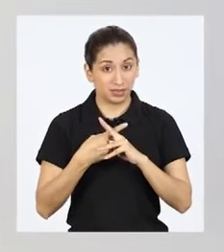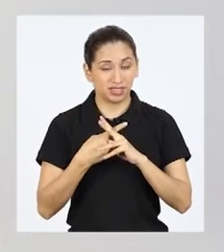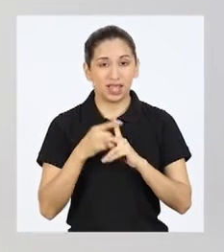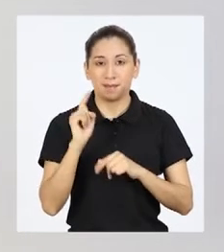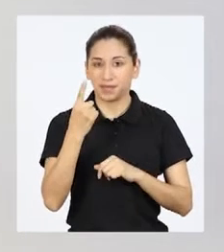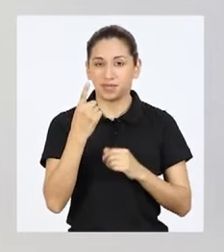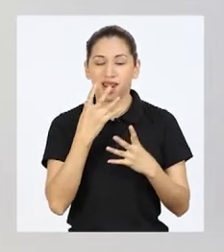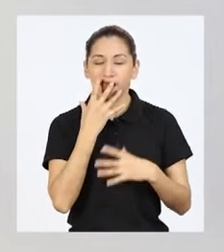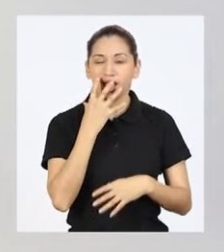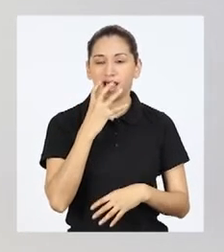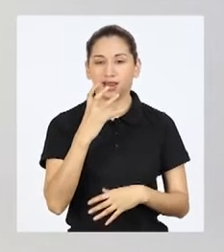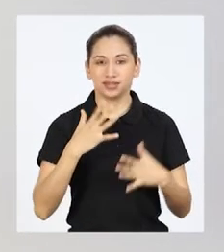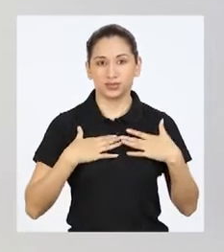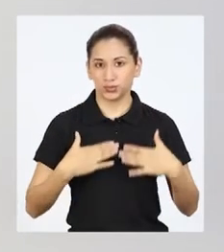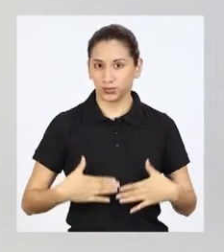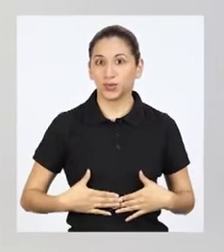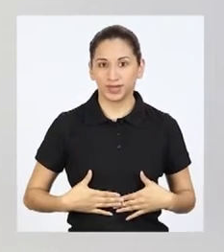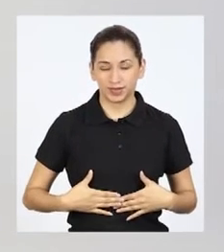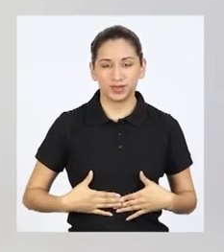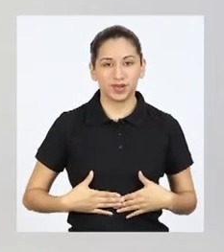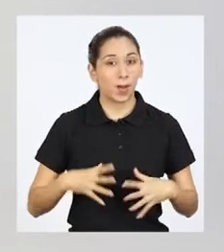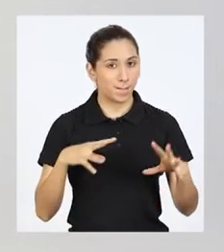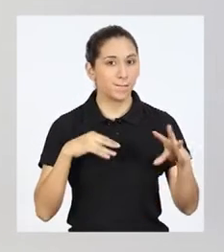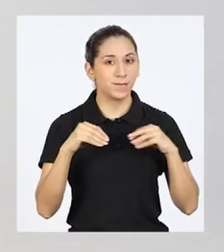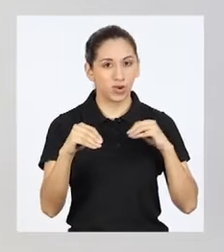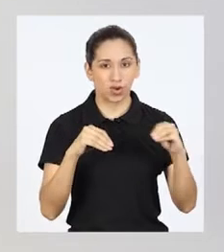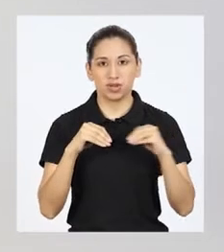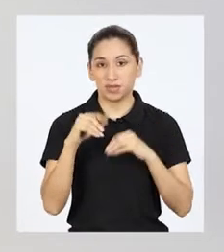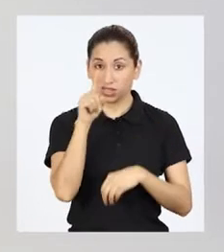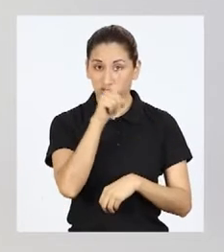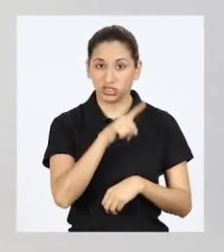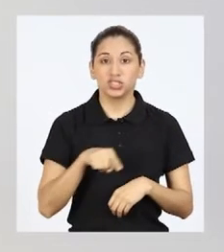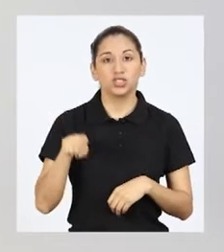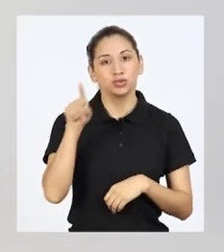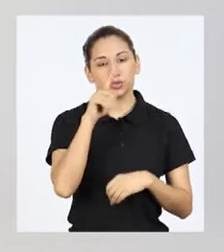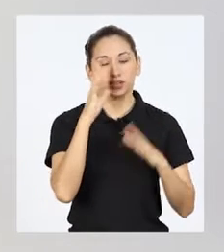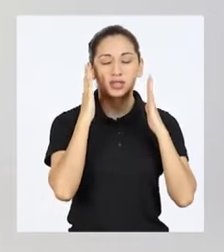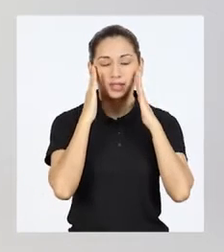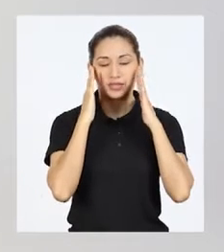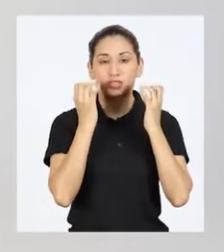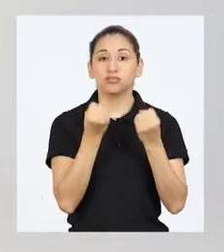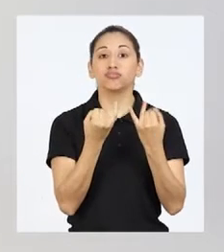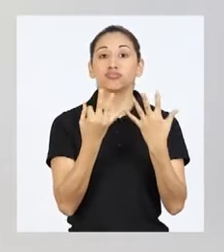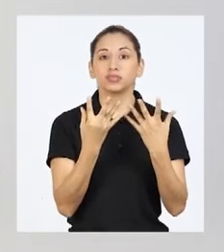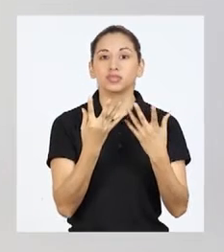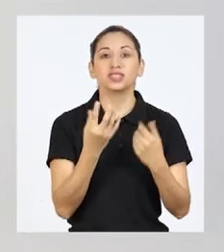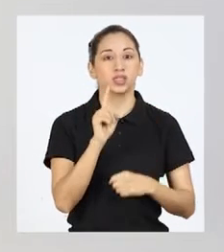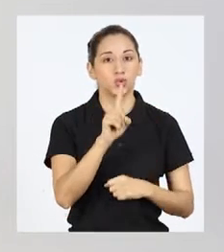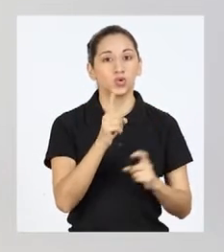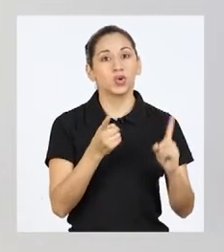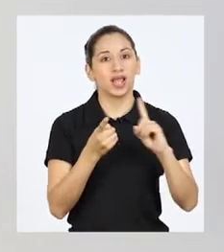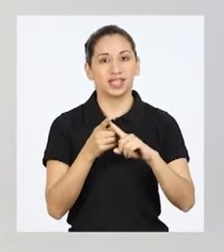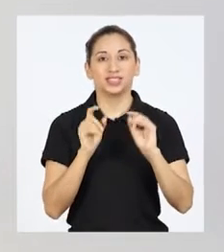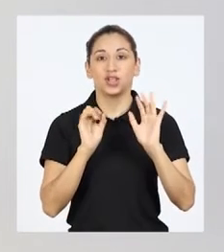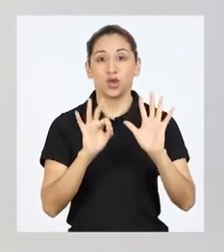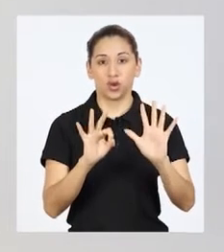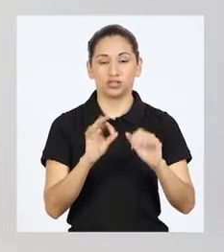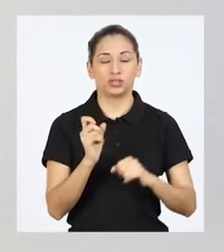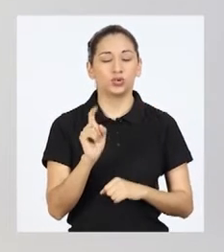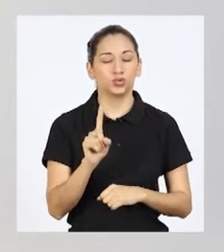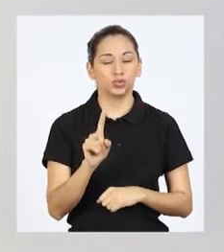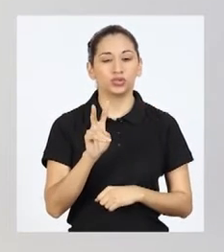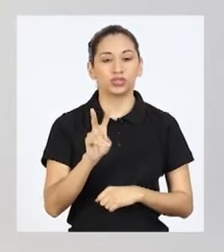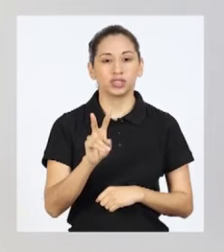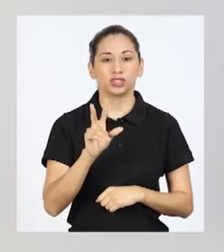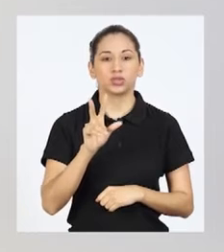a calentar el cuerpo. Vamos a hacer movimientos circulares con la cabeza contando del 1 al 8.